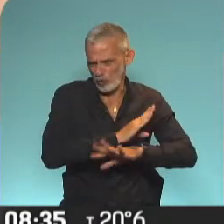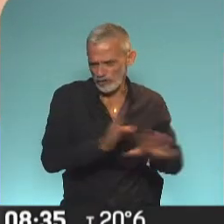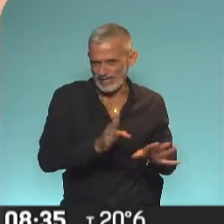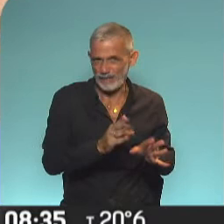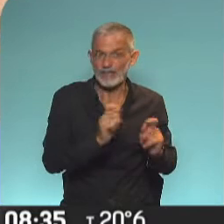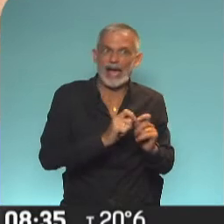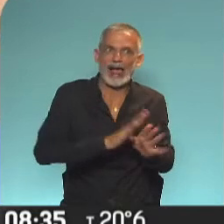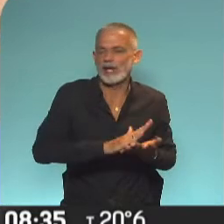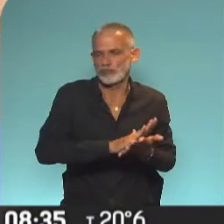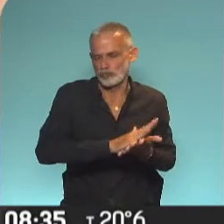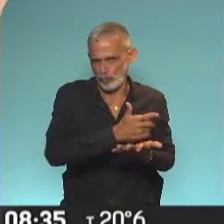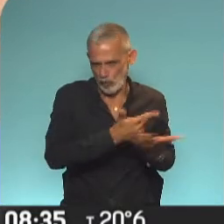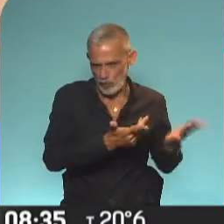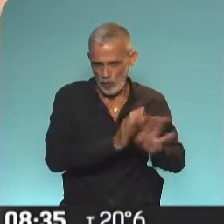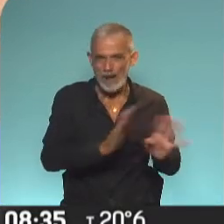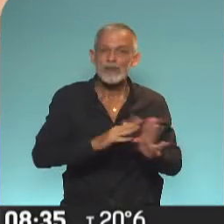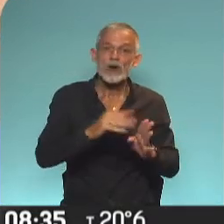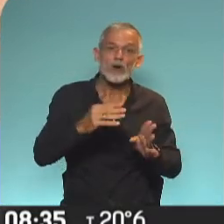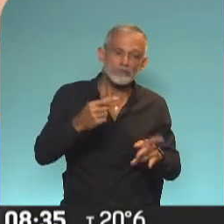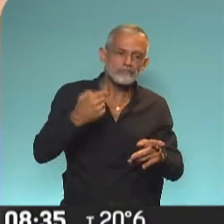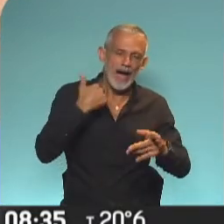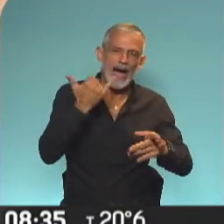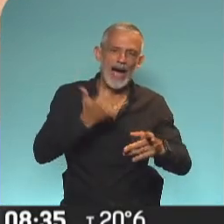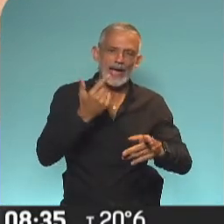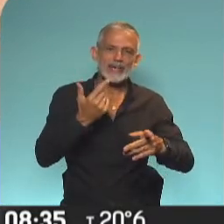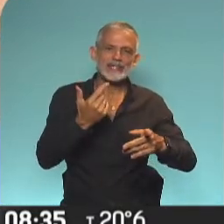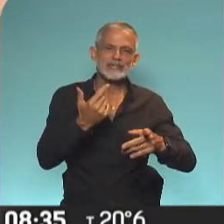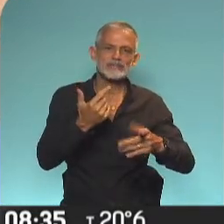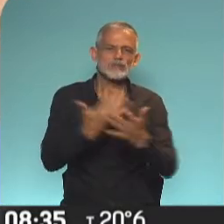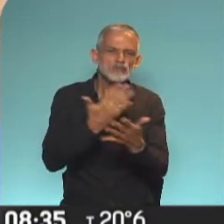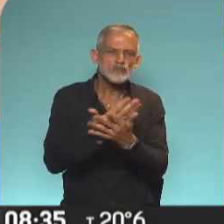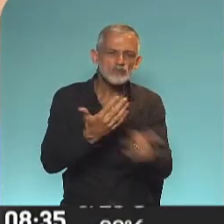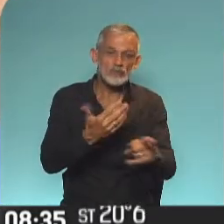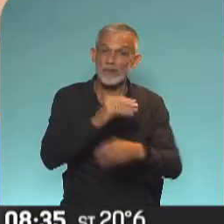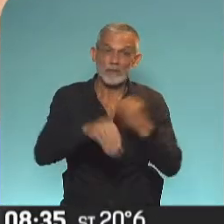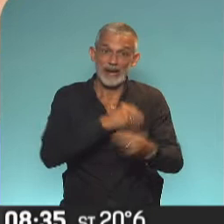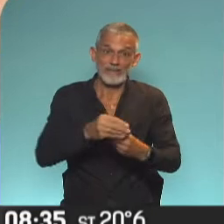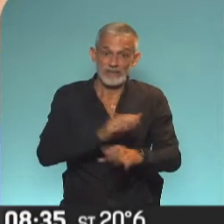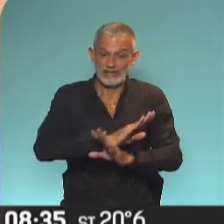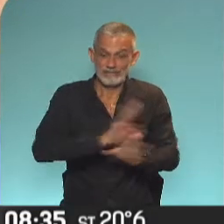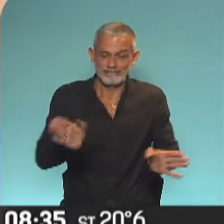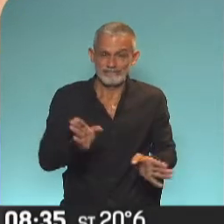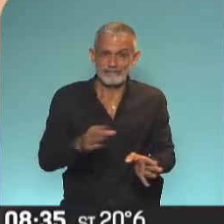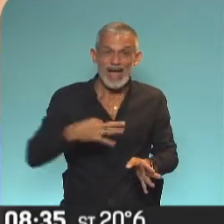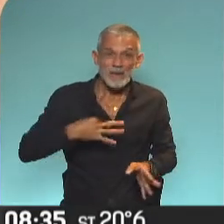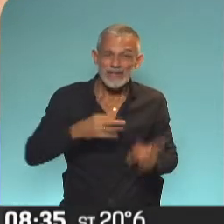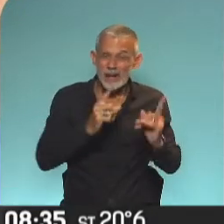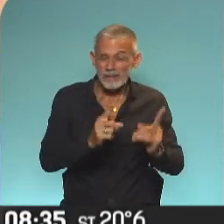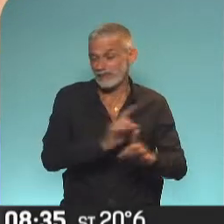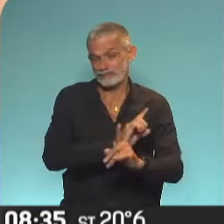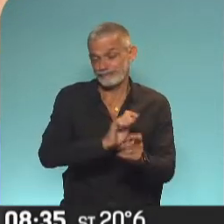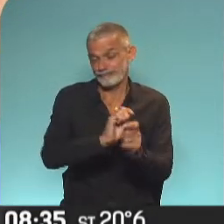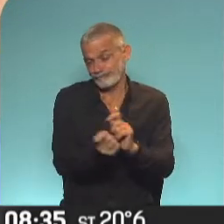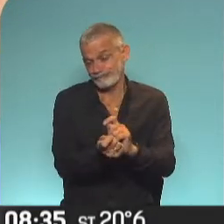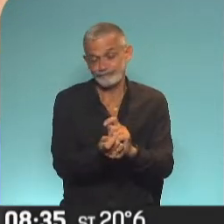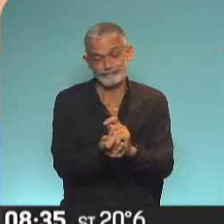trabajamos mucho con las familiares de femicidio. Y para la familia esa nunca más la vida vuelve a ser del mismo modo, les transforma la vida